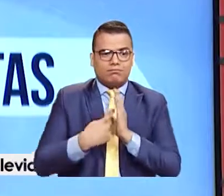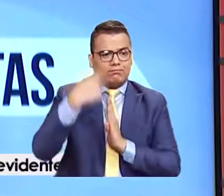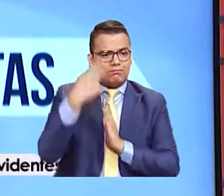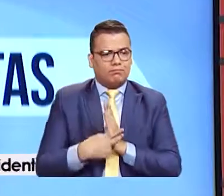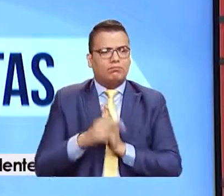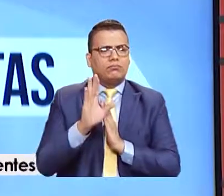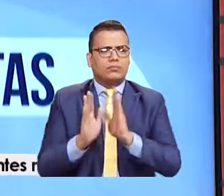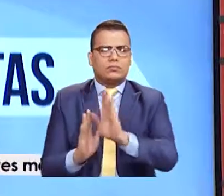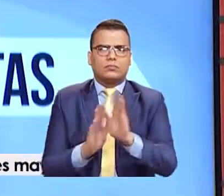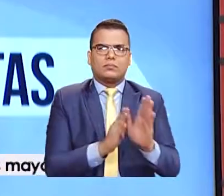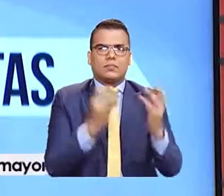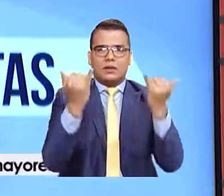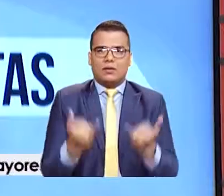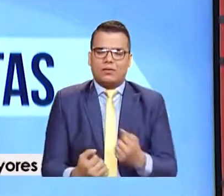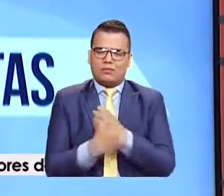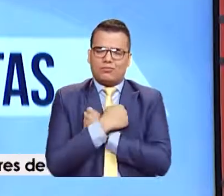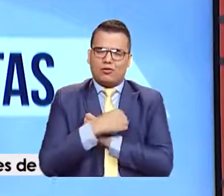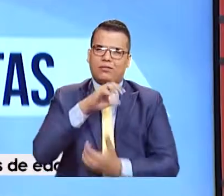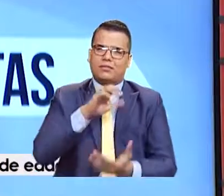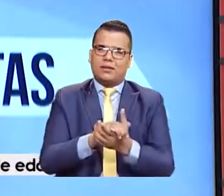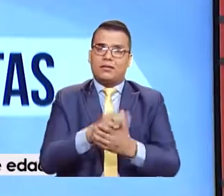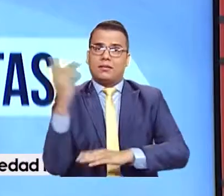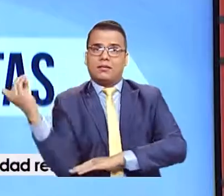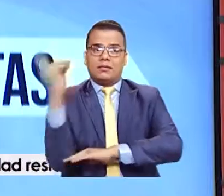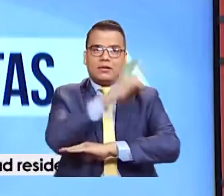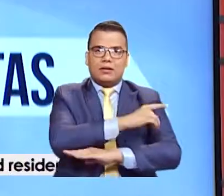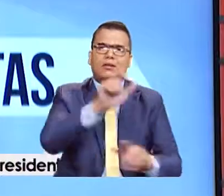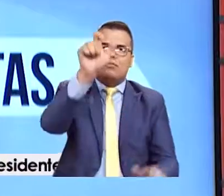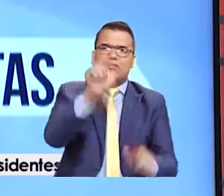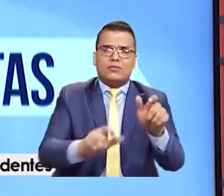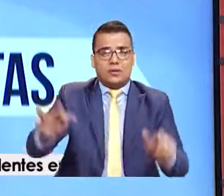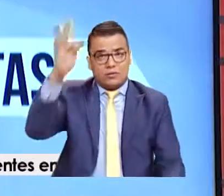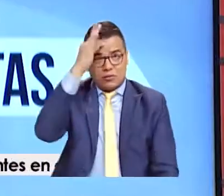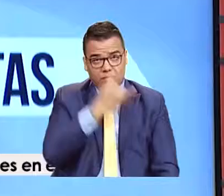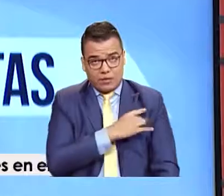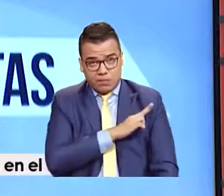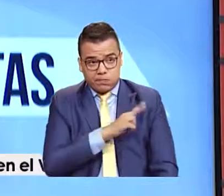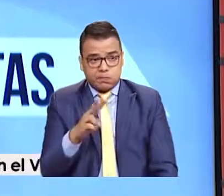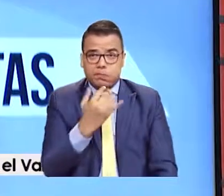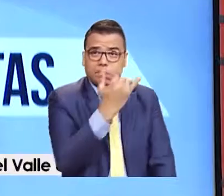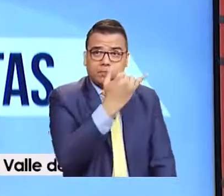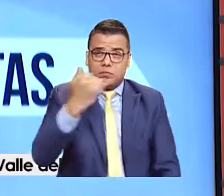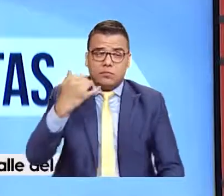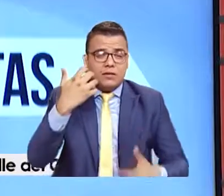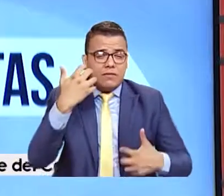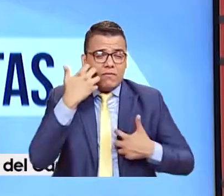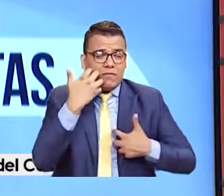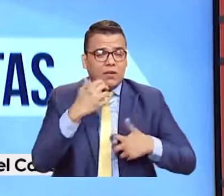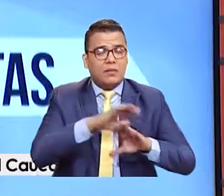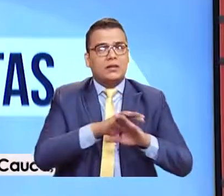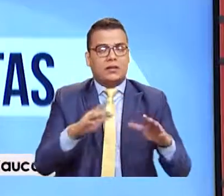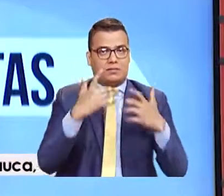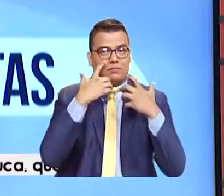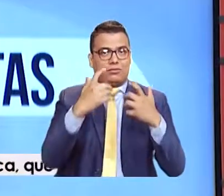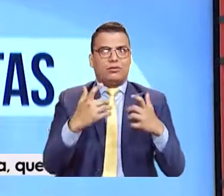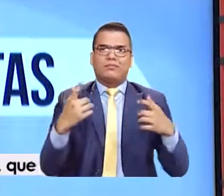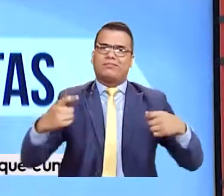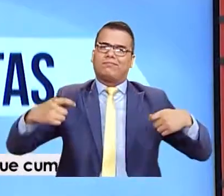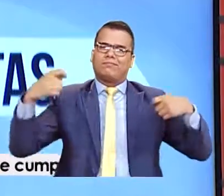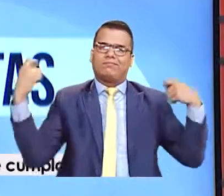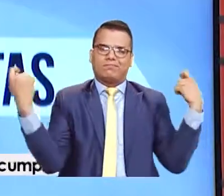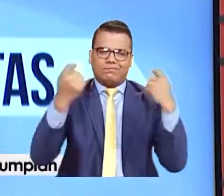y hoy día del amor y la amistad paciente del hospital universitario del valle fueron protagonistas de la campaña